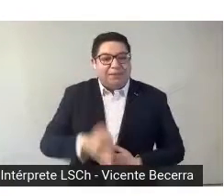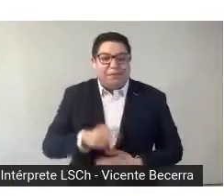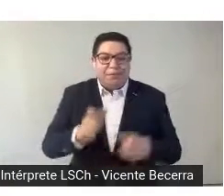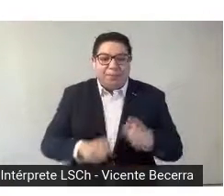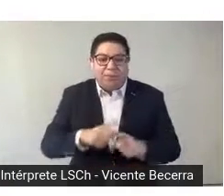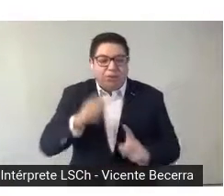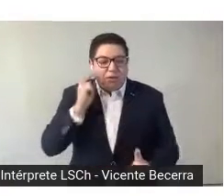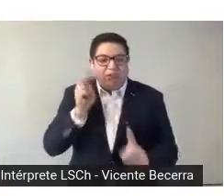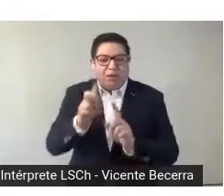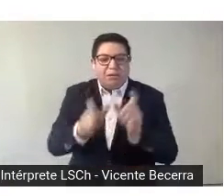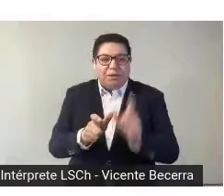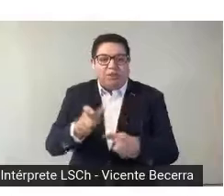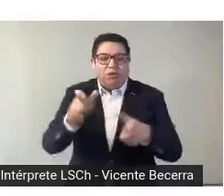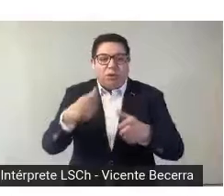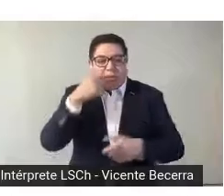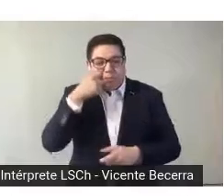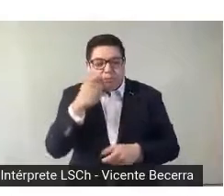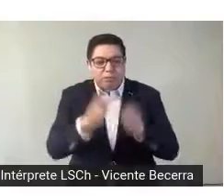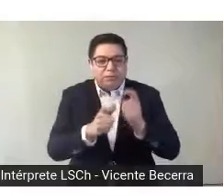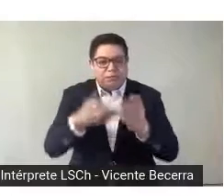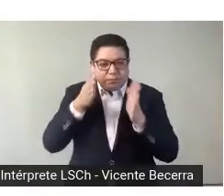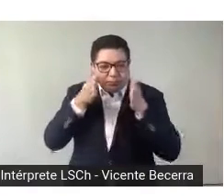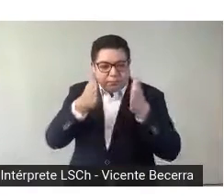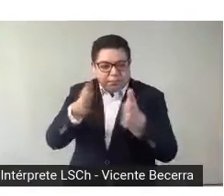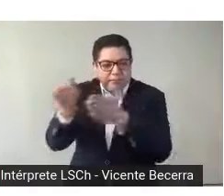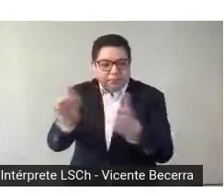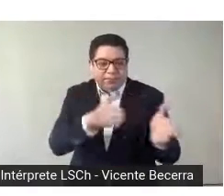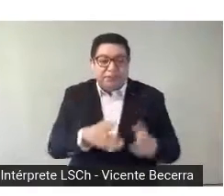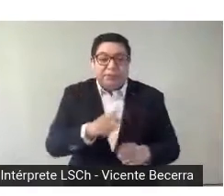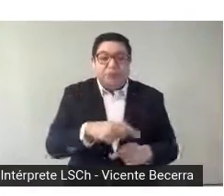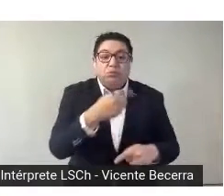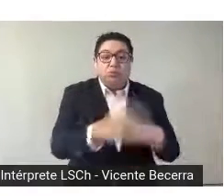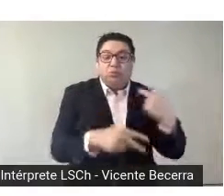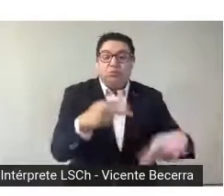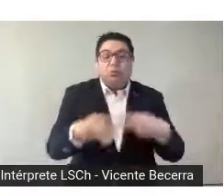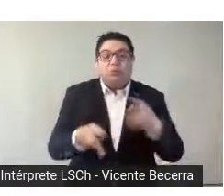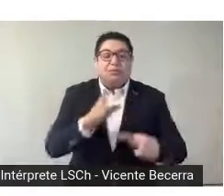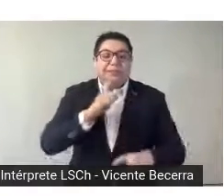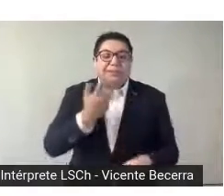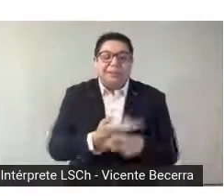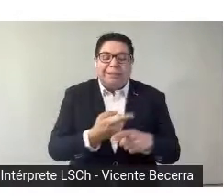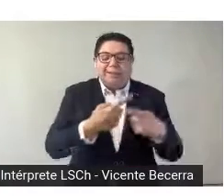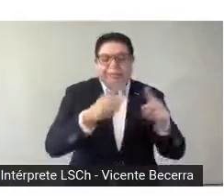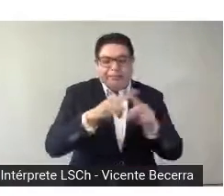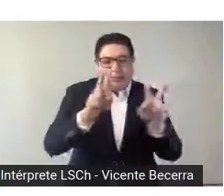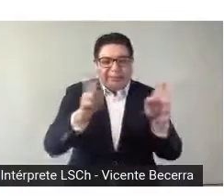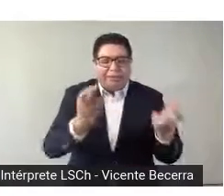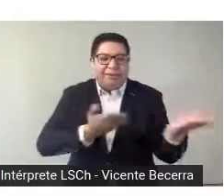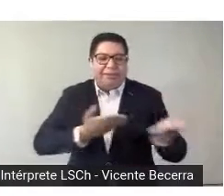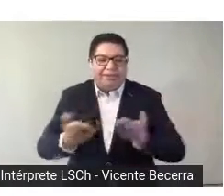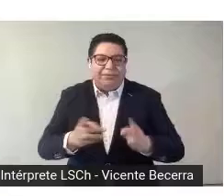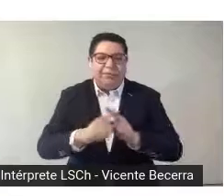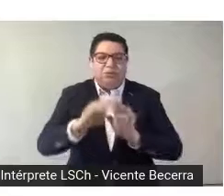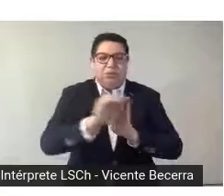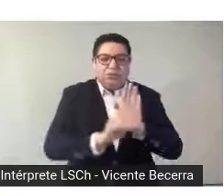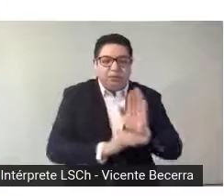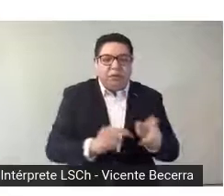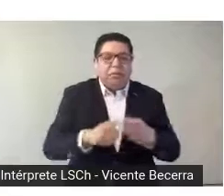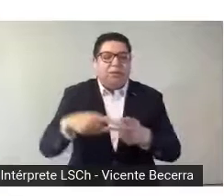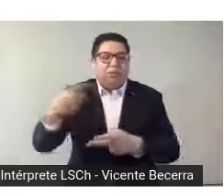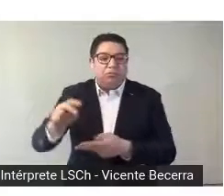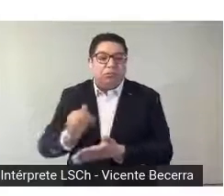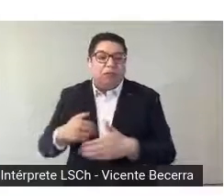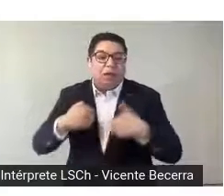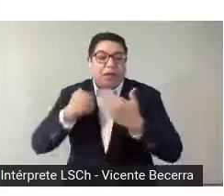las personas, de cara a los ciudadanos que reciben los distintos servicios, programas, beneficios estatales y